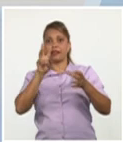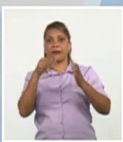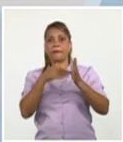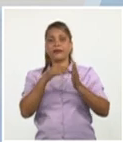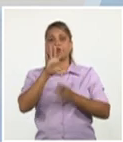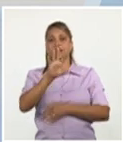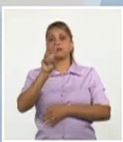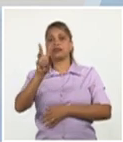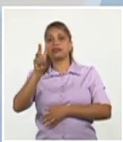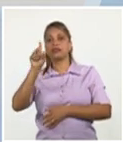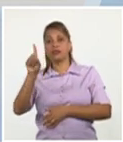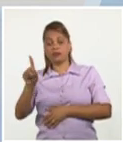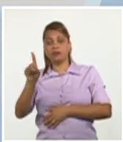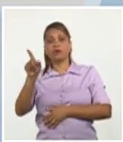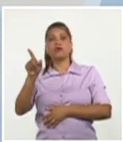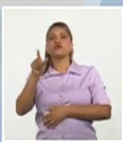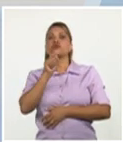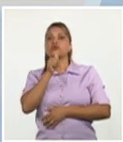sospechosos,